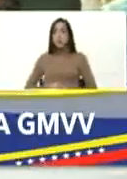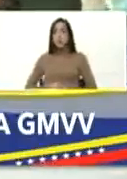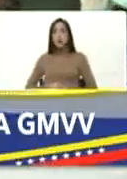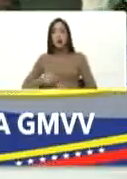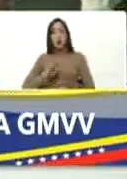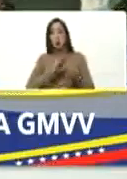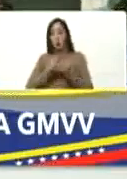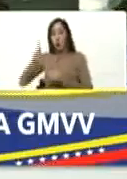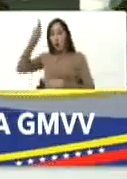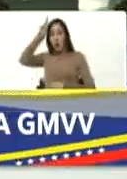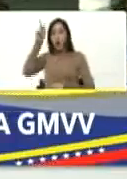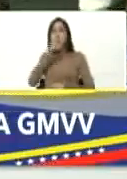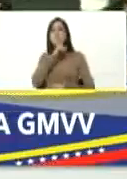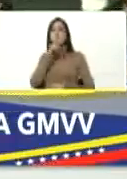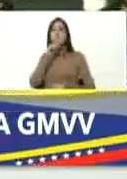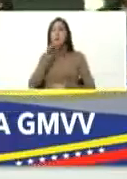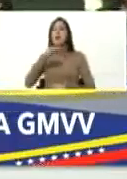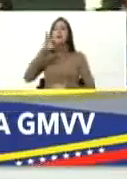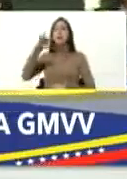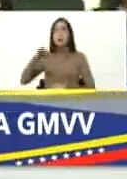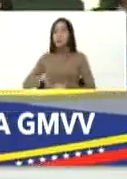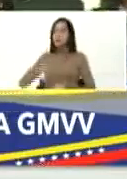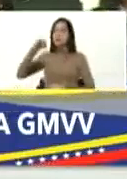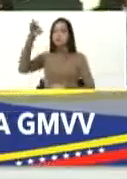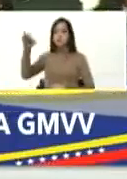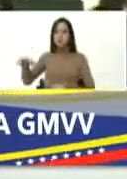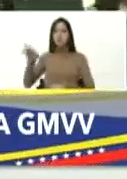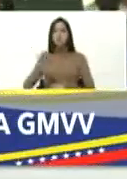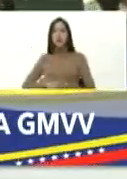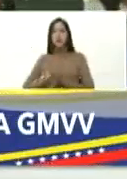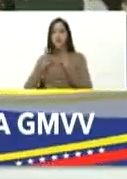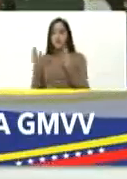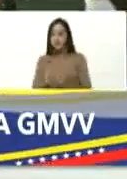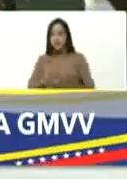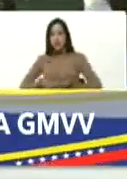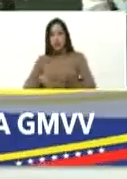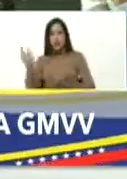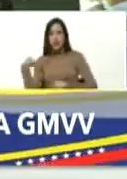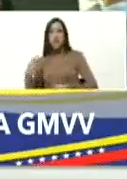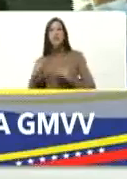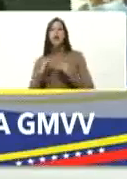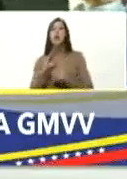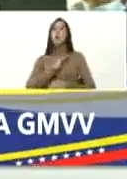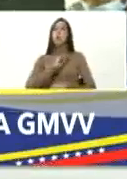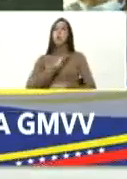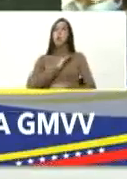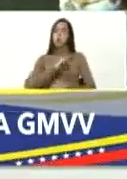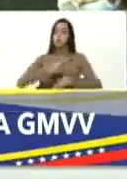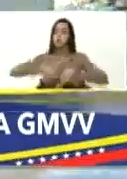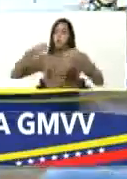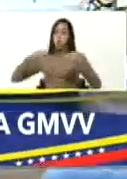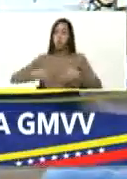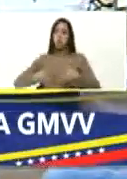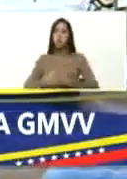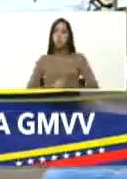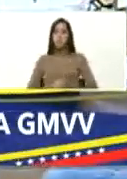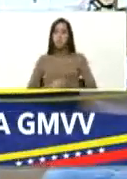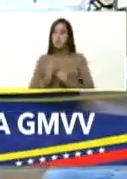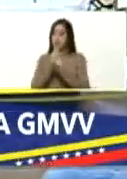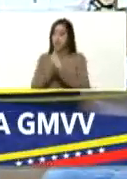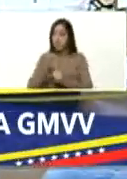Urquía. Les voy a entregar su llave, para que tengan su llave de su casa, su techo seguro. Espero